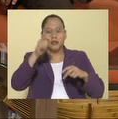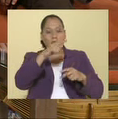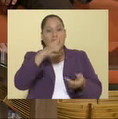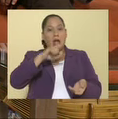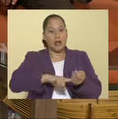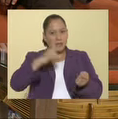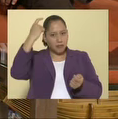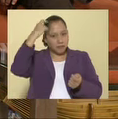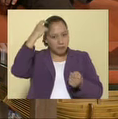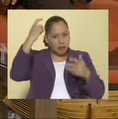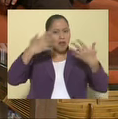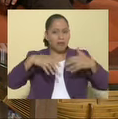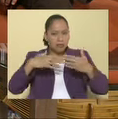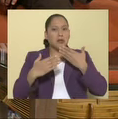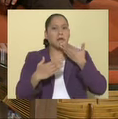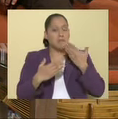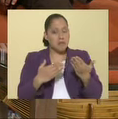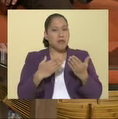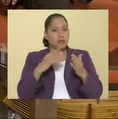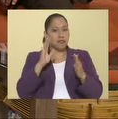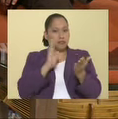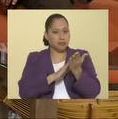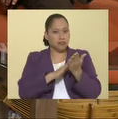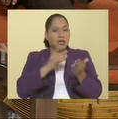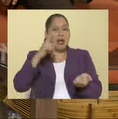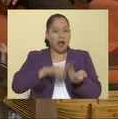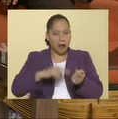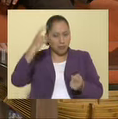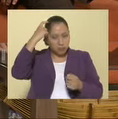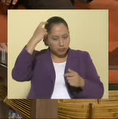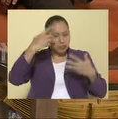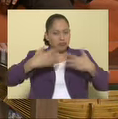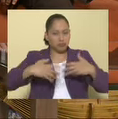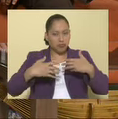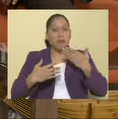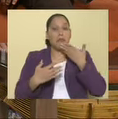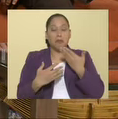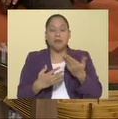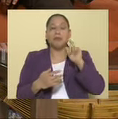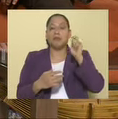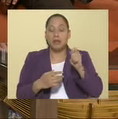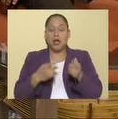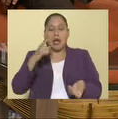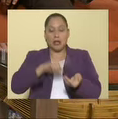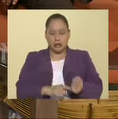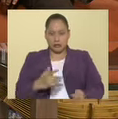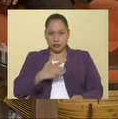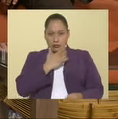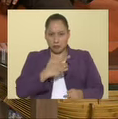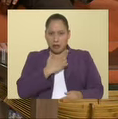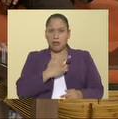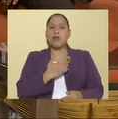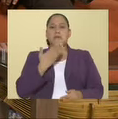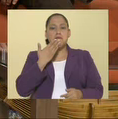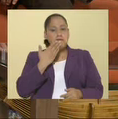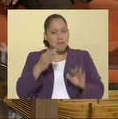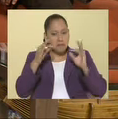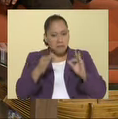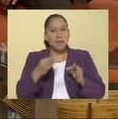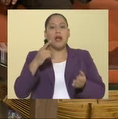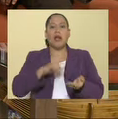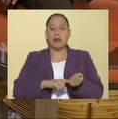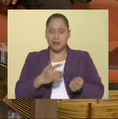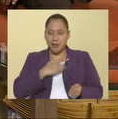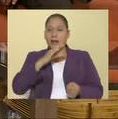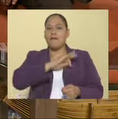del cerebro. El funcionamiento óptimo bioquímico del cerebro natural es un estado emocional óptimo de felicidad,